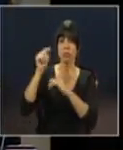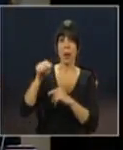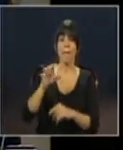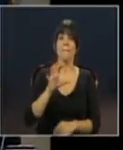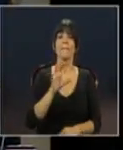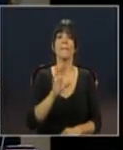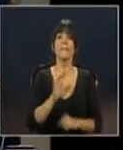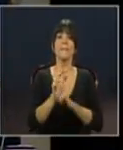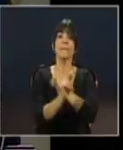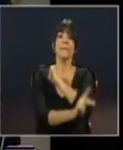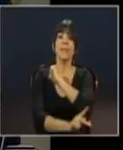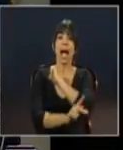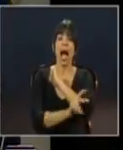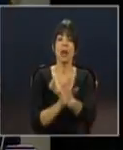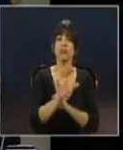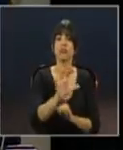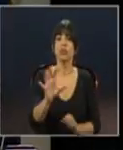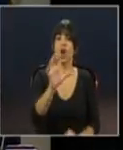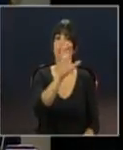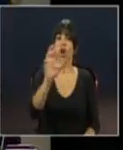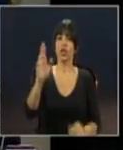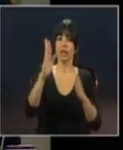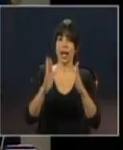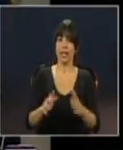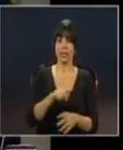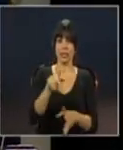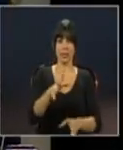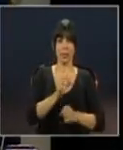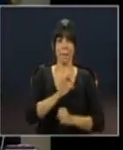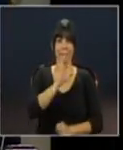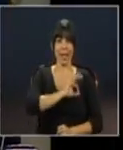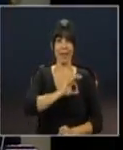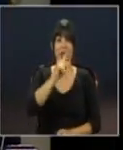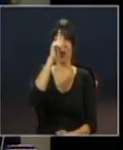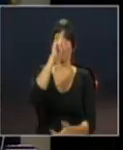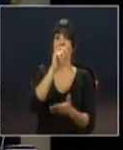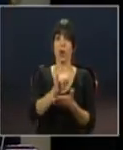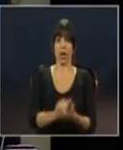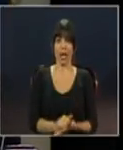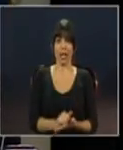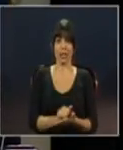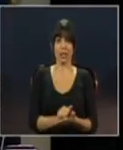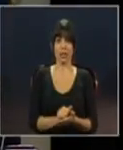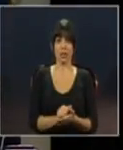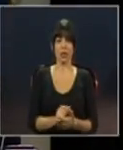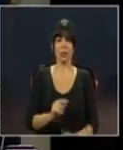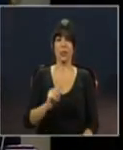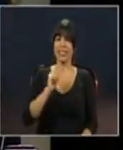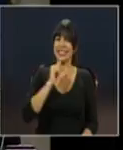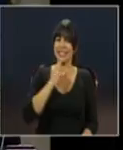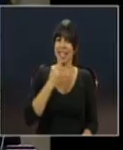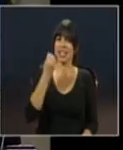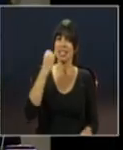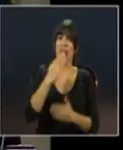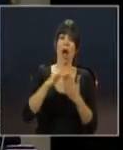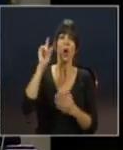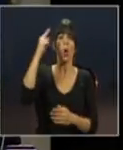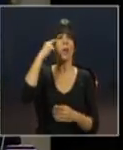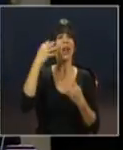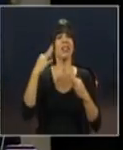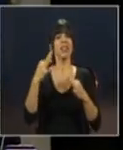y de las y los costarricenses a quienes beneficia. Por lo tanto, grave sería que uno u otro gobierno